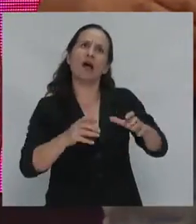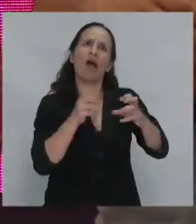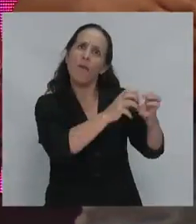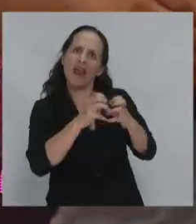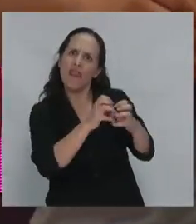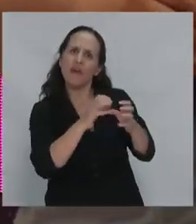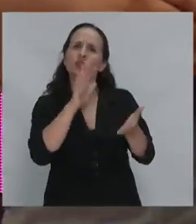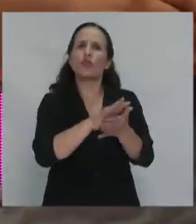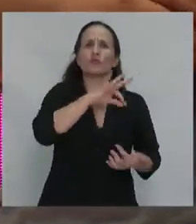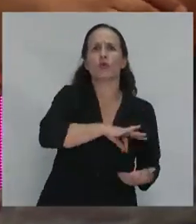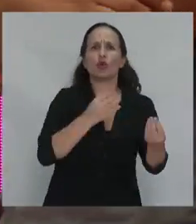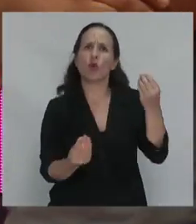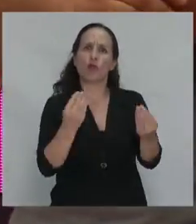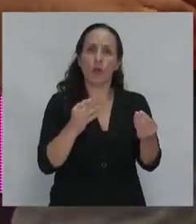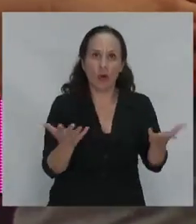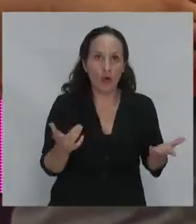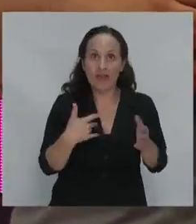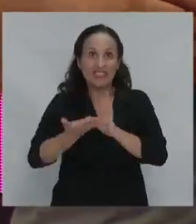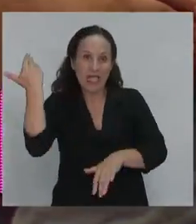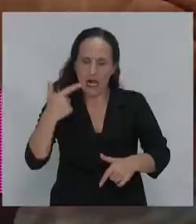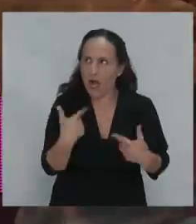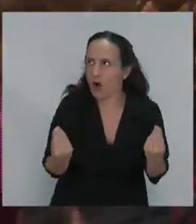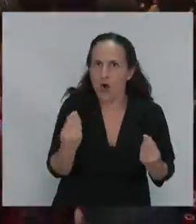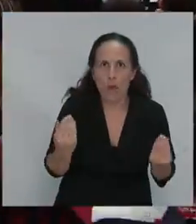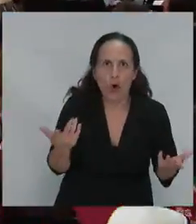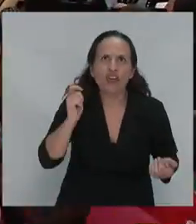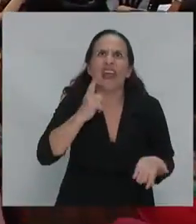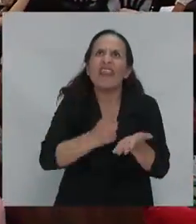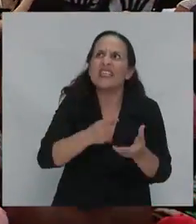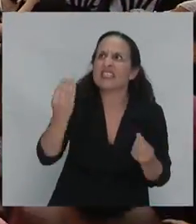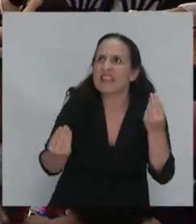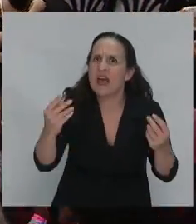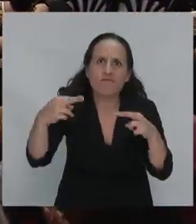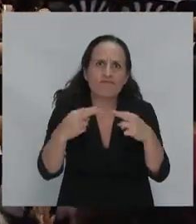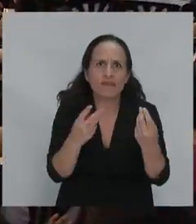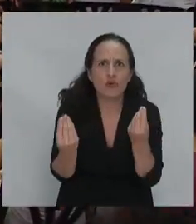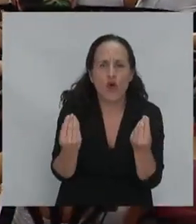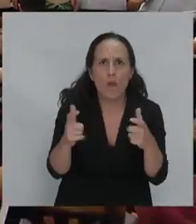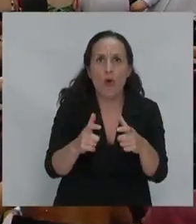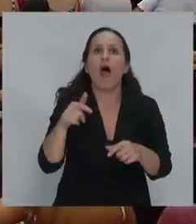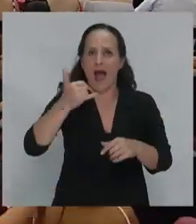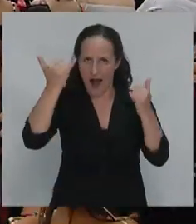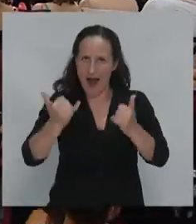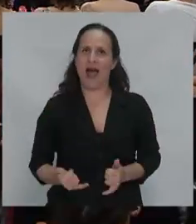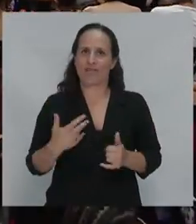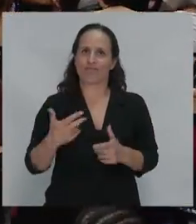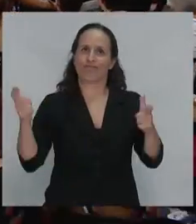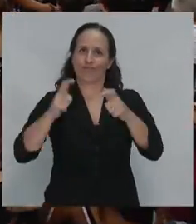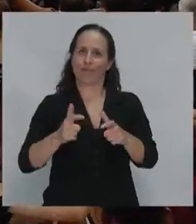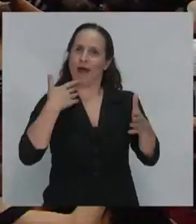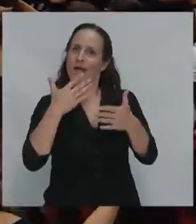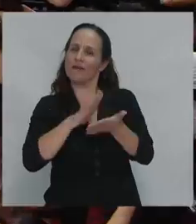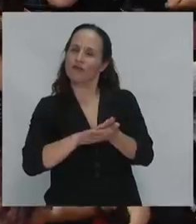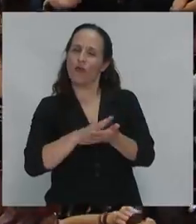salario porque no sabías no veías quien en el que lo pensaba entonces tenemos un consejo salario donde tenemos